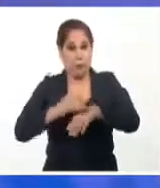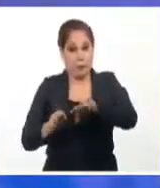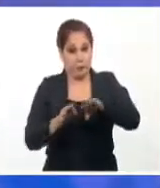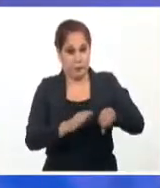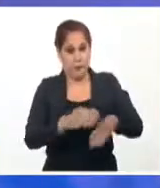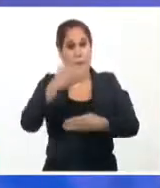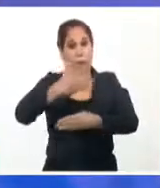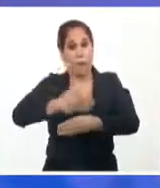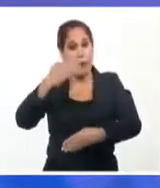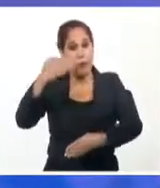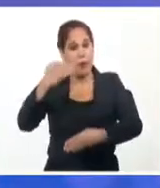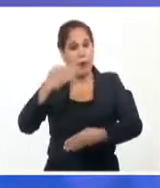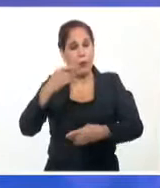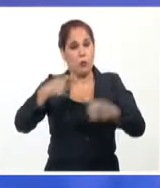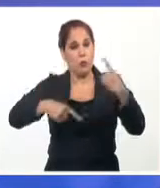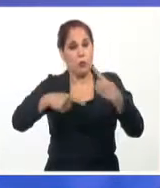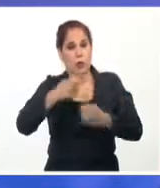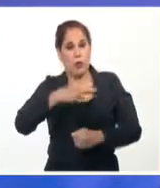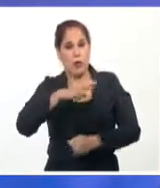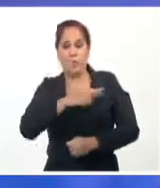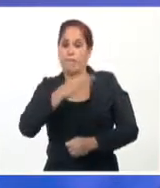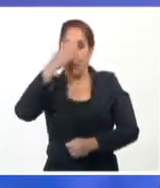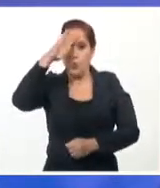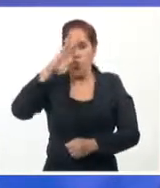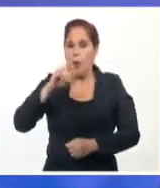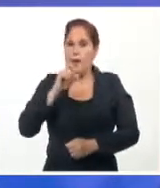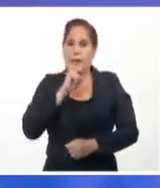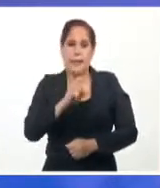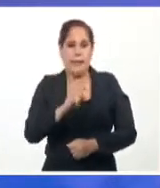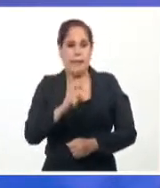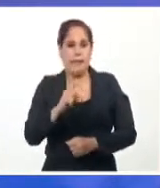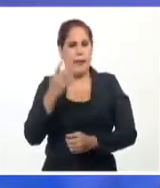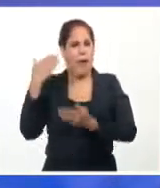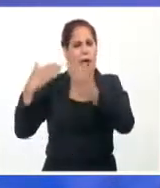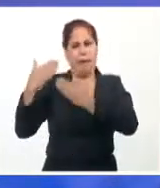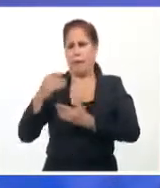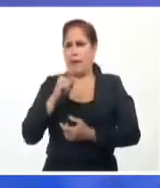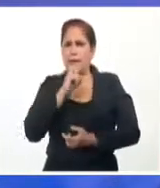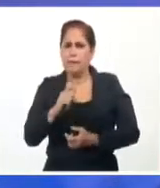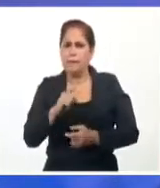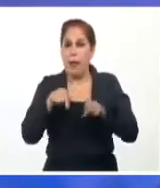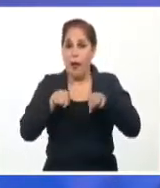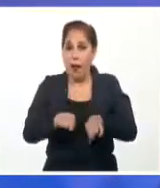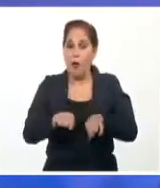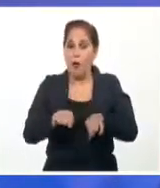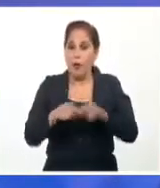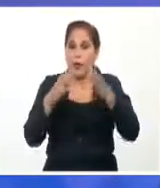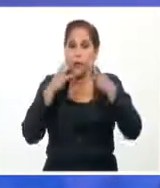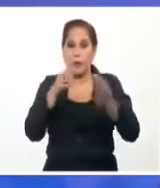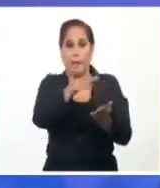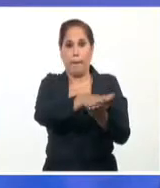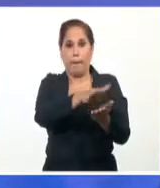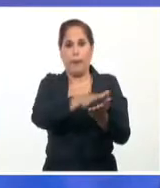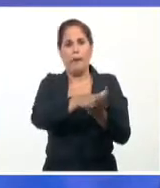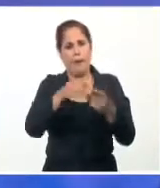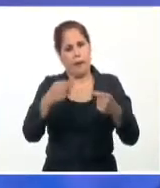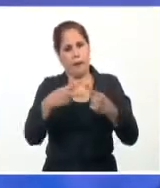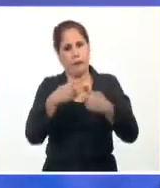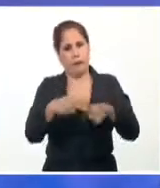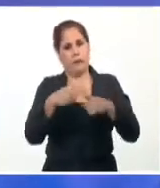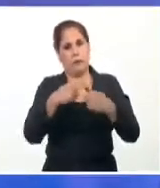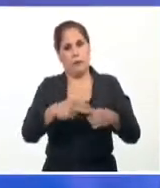de las medidas más anacrónicas heredadas de la Guerra Fría y uno de los grandes hitos pendientes a resolver de